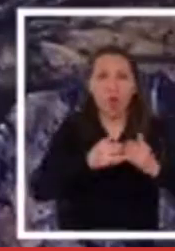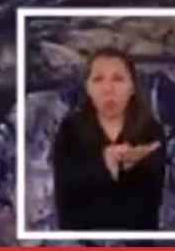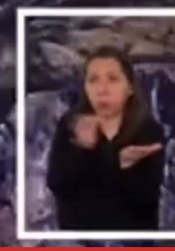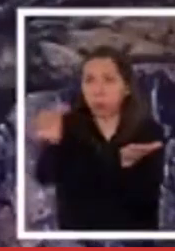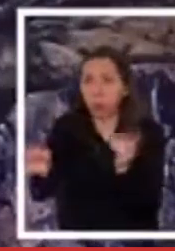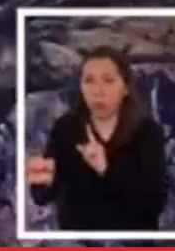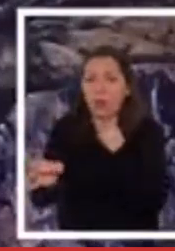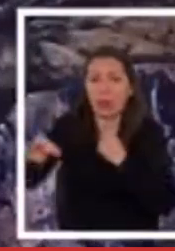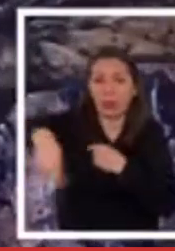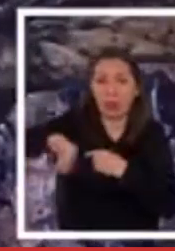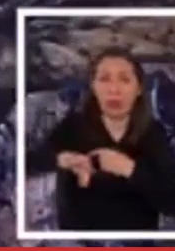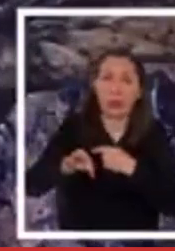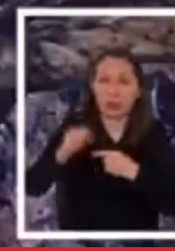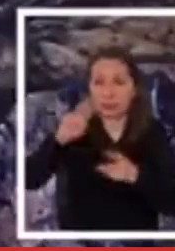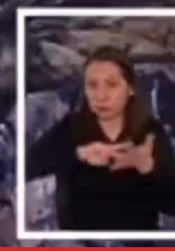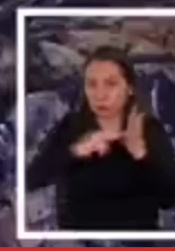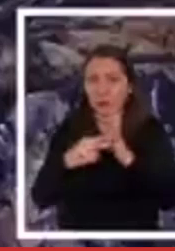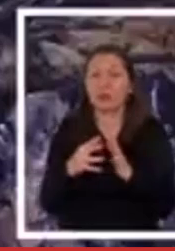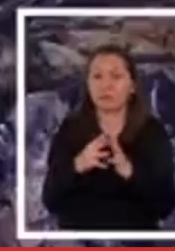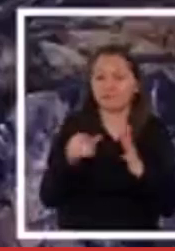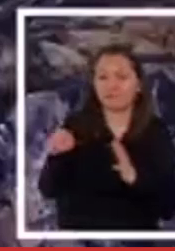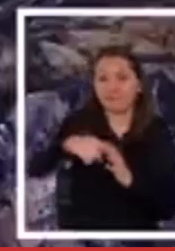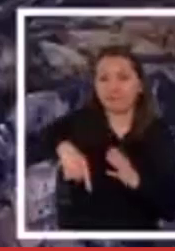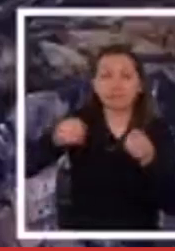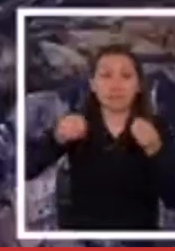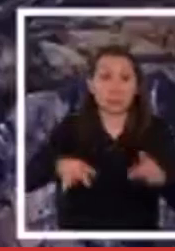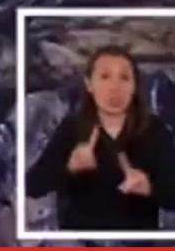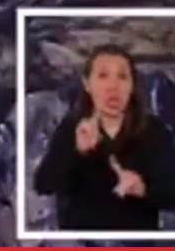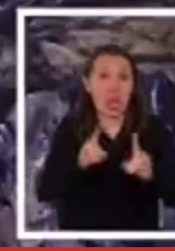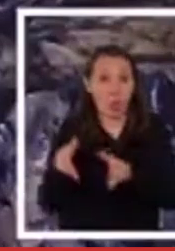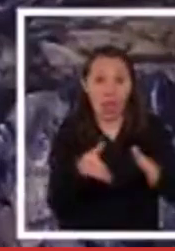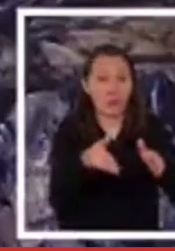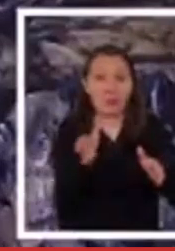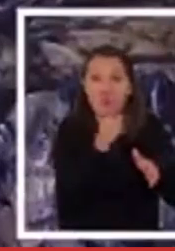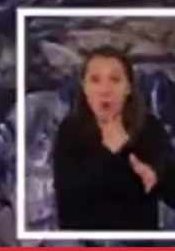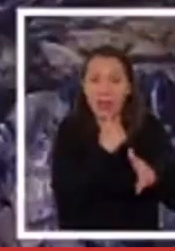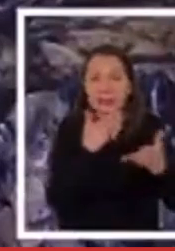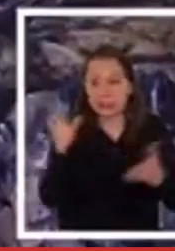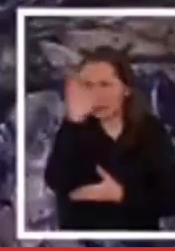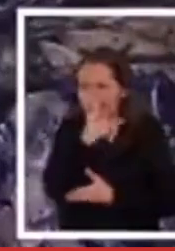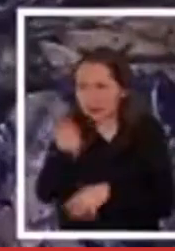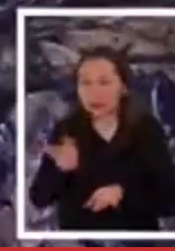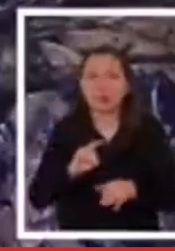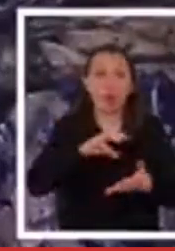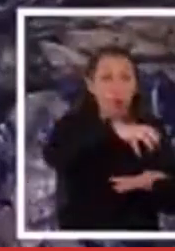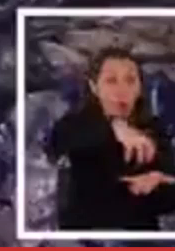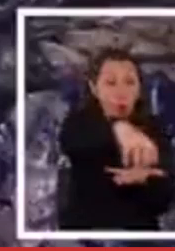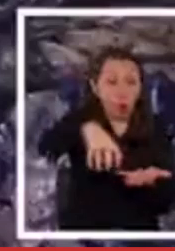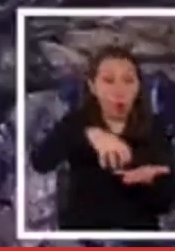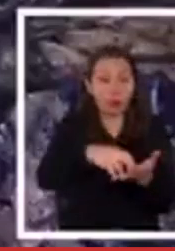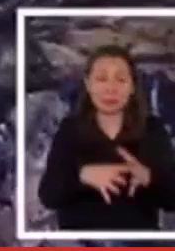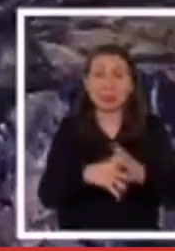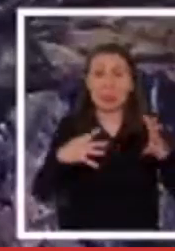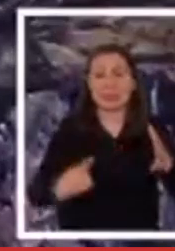aisladas que sabemos que también ha sido parte de los conflictos a propósito de la pérdida de algunos caminos y en el caso comunas que tienen mayores